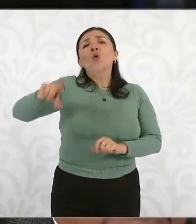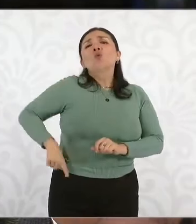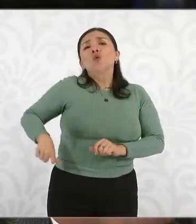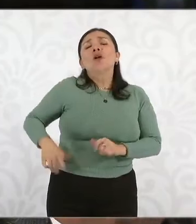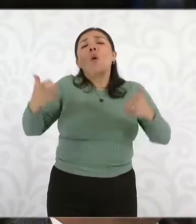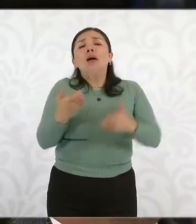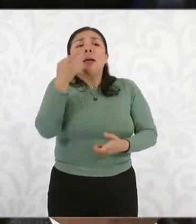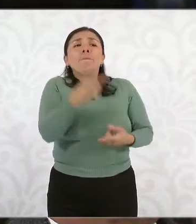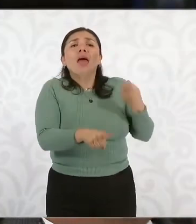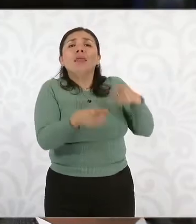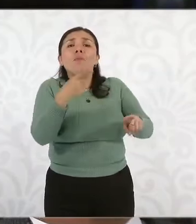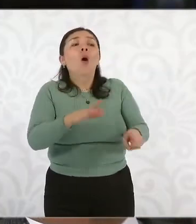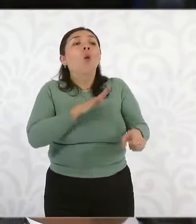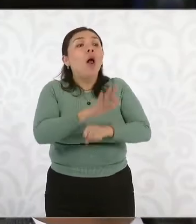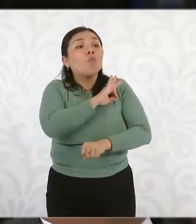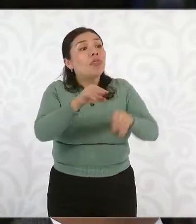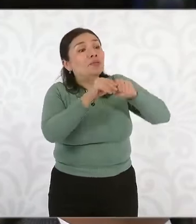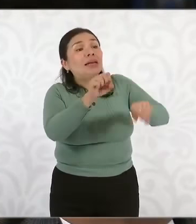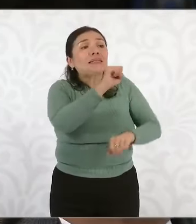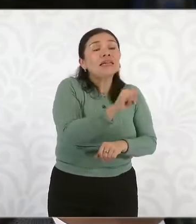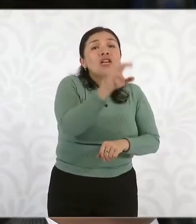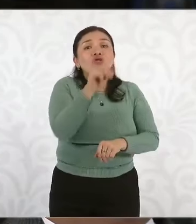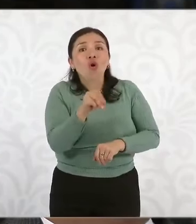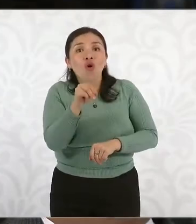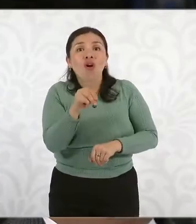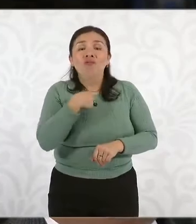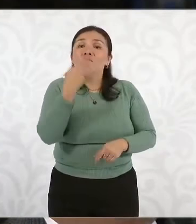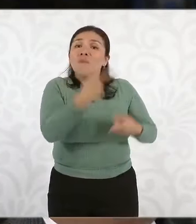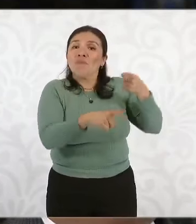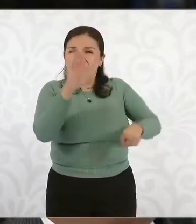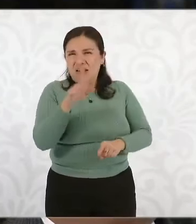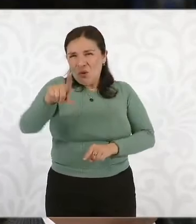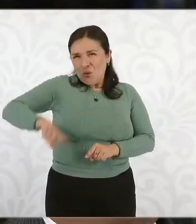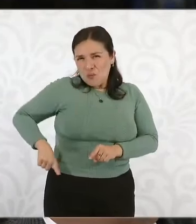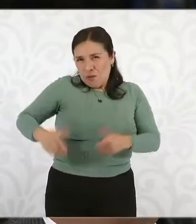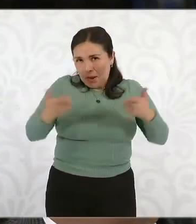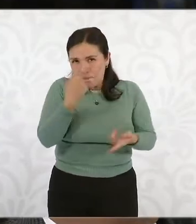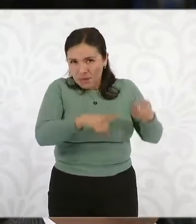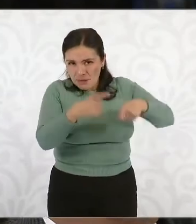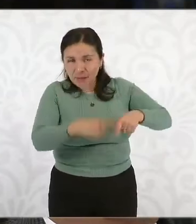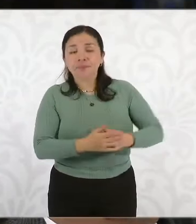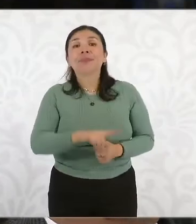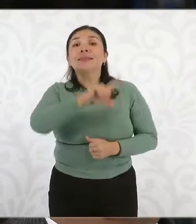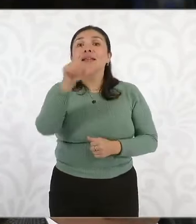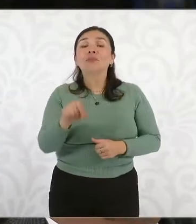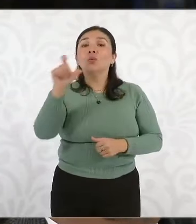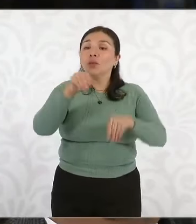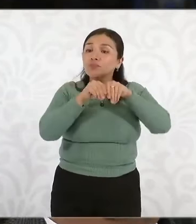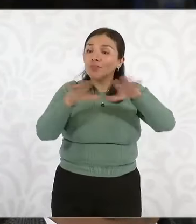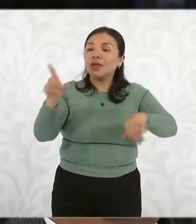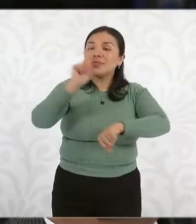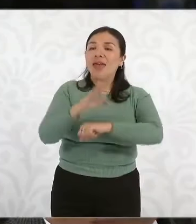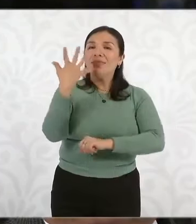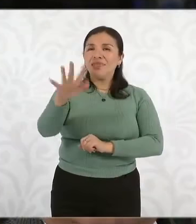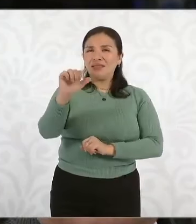informativos, se pueden transmitir y cuáles no. Luego, en su comunicado del 10 de agosto, dice,